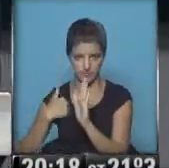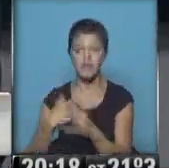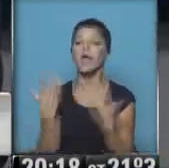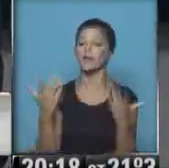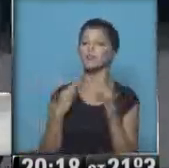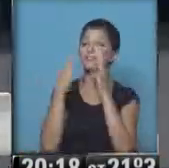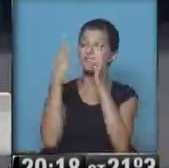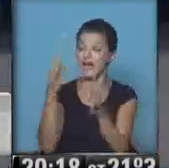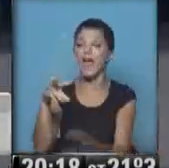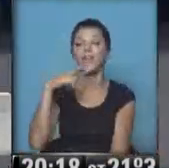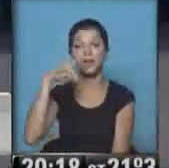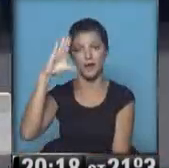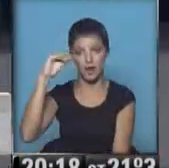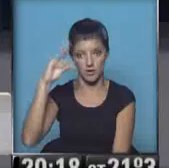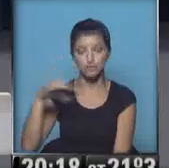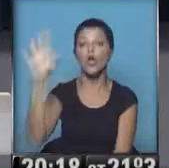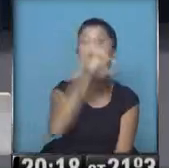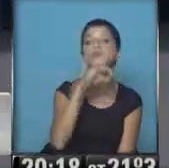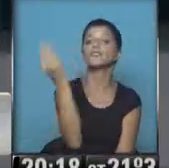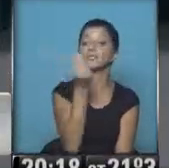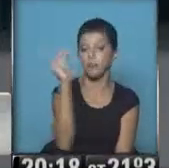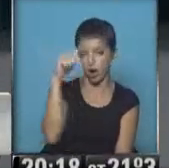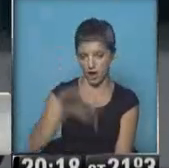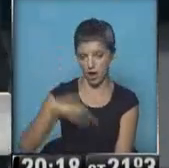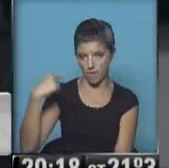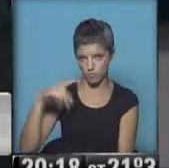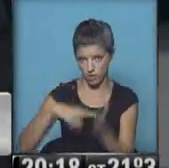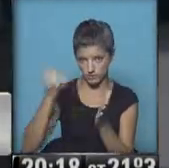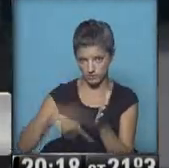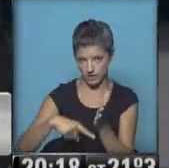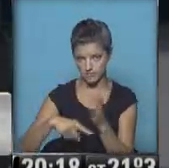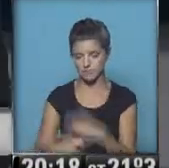entonces a partir de las viernes a la noche o el sábado aquí a la ciudad de Buenos Aires las cenizas volcánicas.